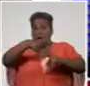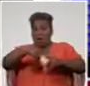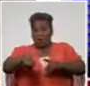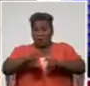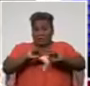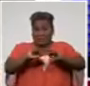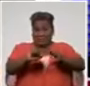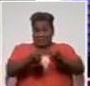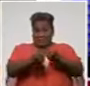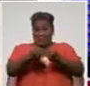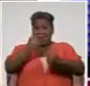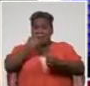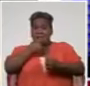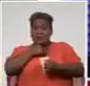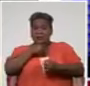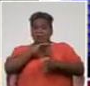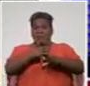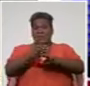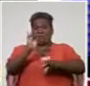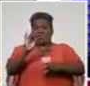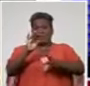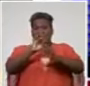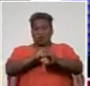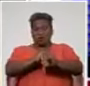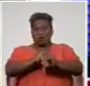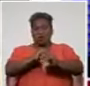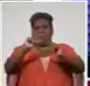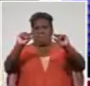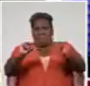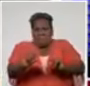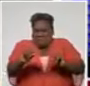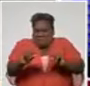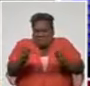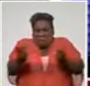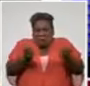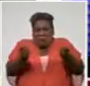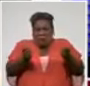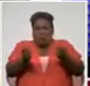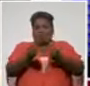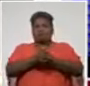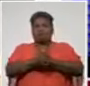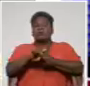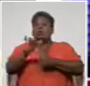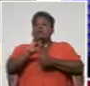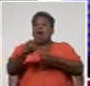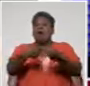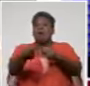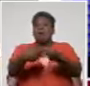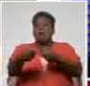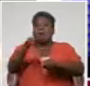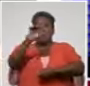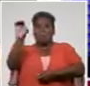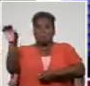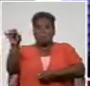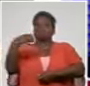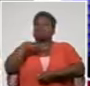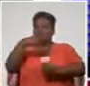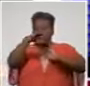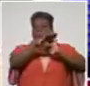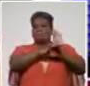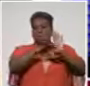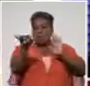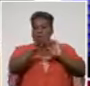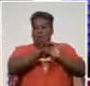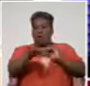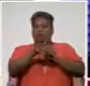puede circular por la noche. Hay medidas asociadas también al tema del comercio y sobre todo lo que nosotros hemos dicho, la